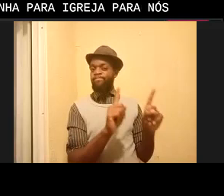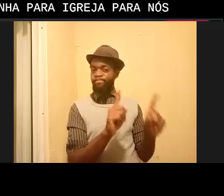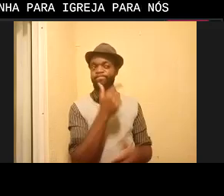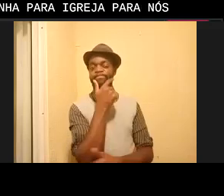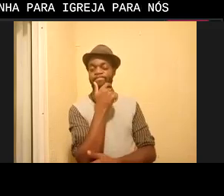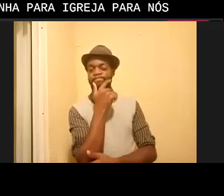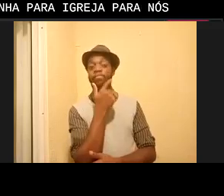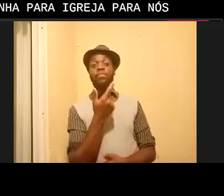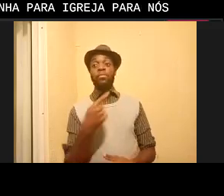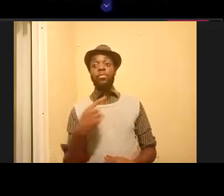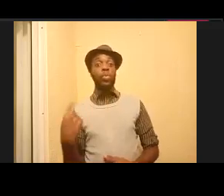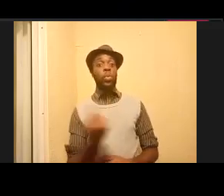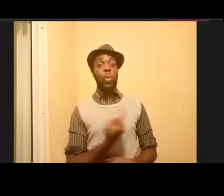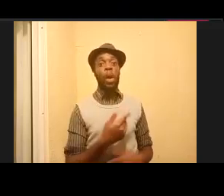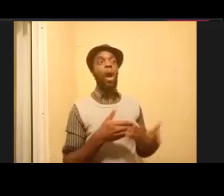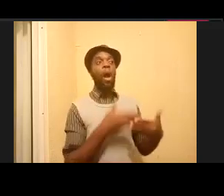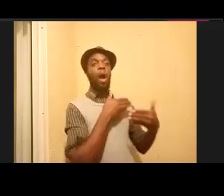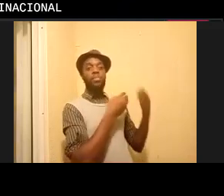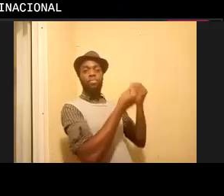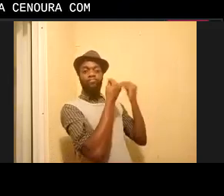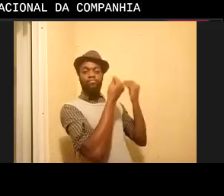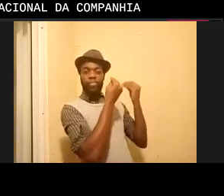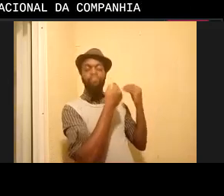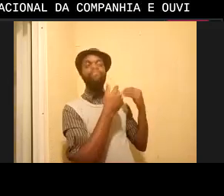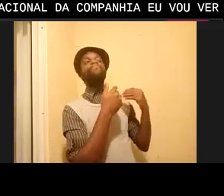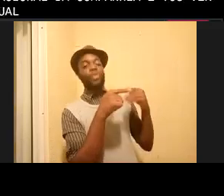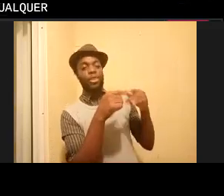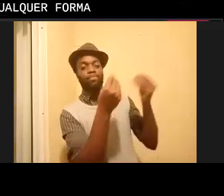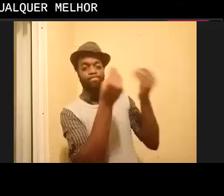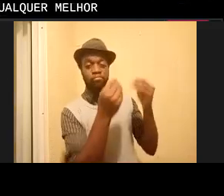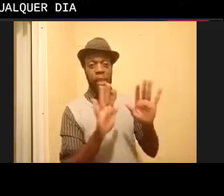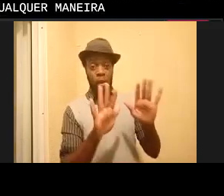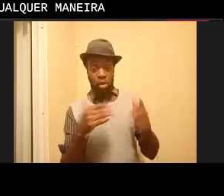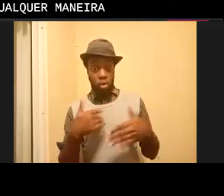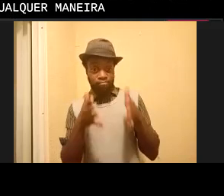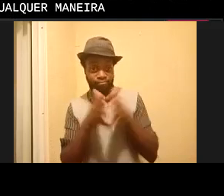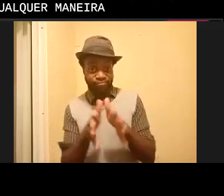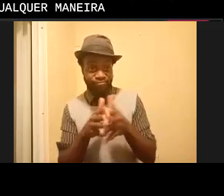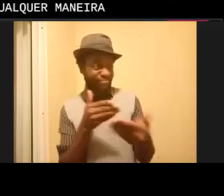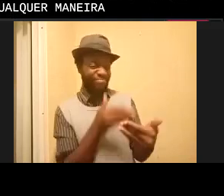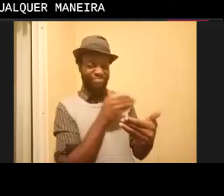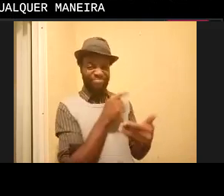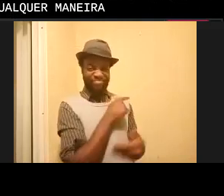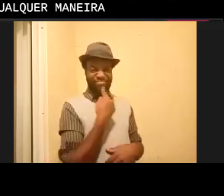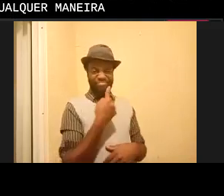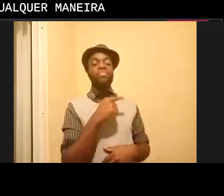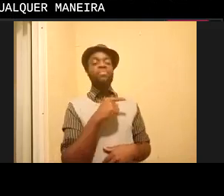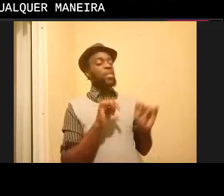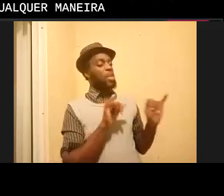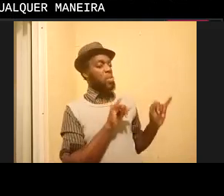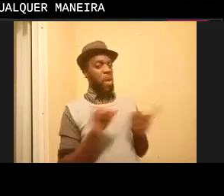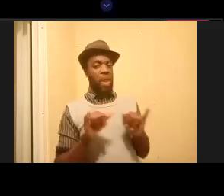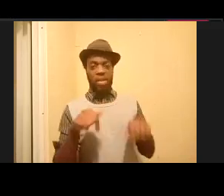muy aunado a lo que mencionó la compañera anterior a mí, que a pesar de que acá